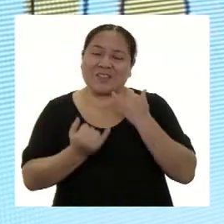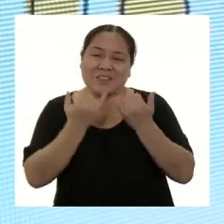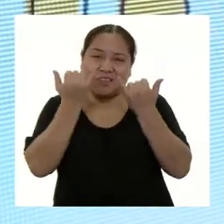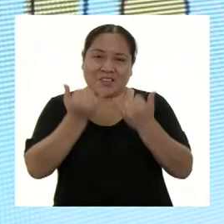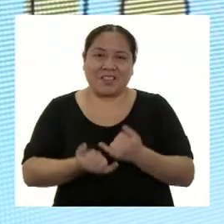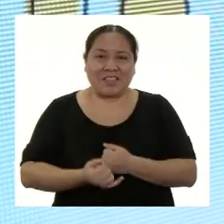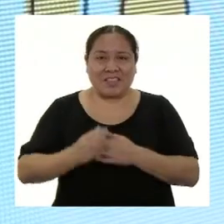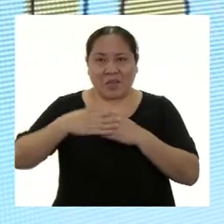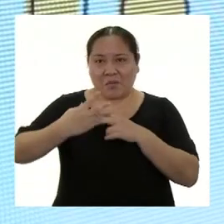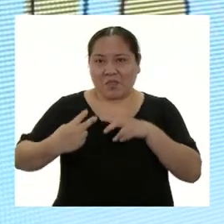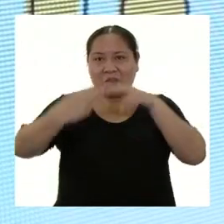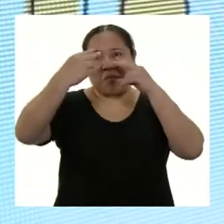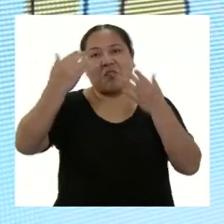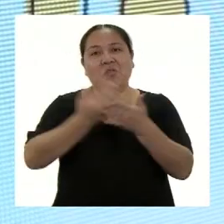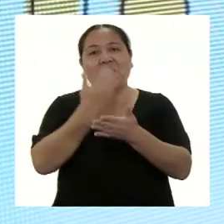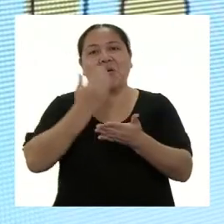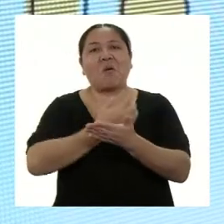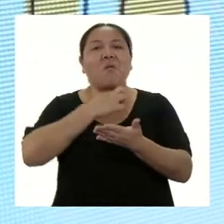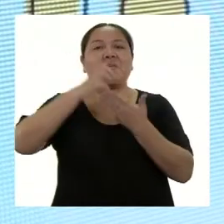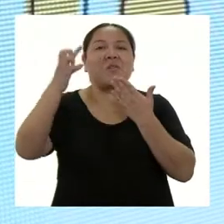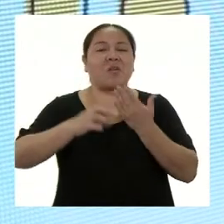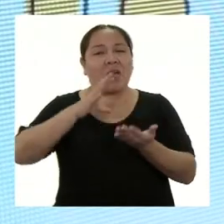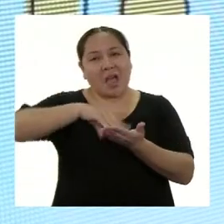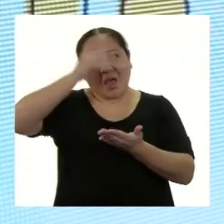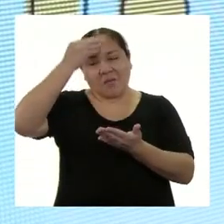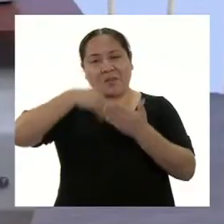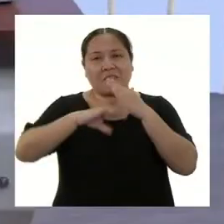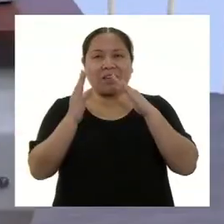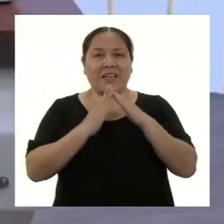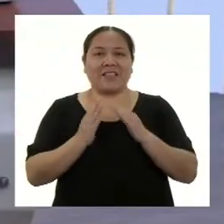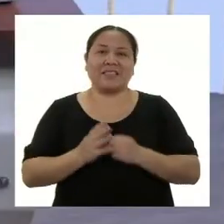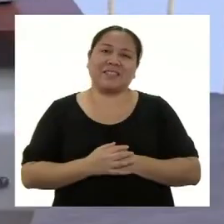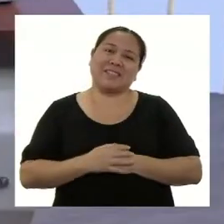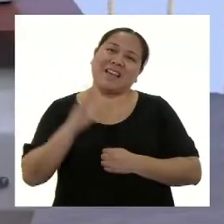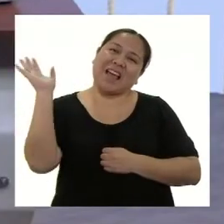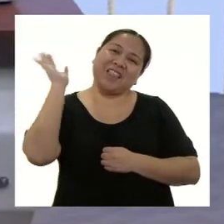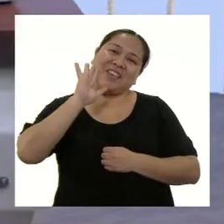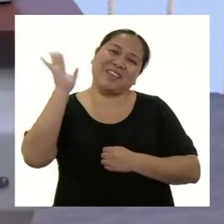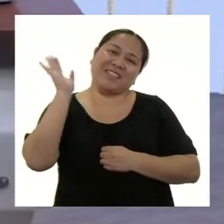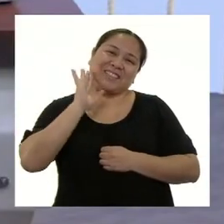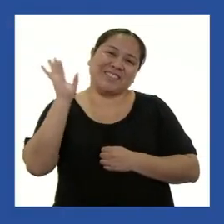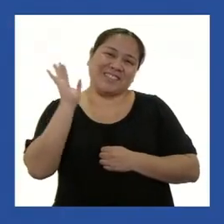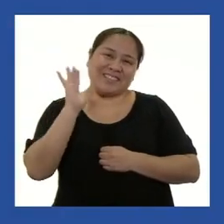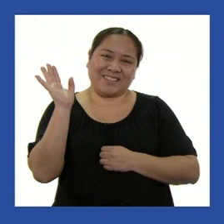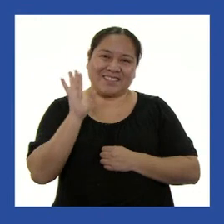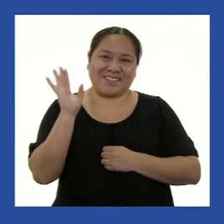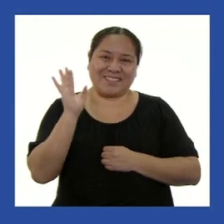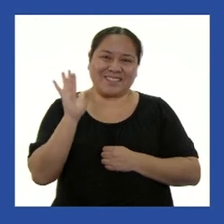Nos vemos pronto en un nuevo programa de Aprendo en Casa. ¡Adiós!